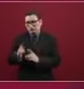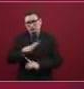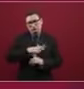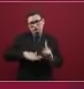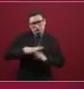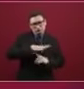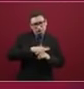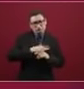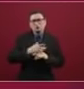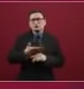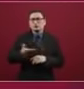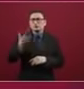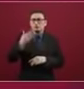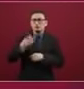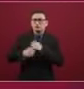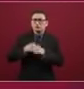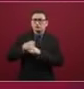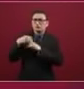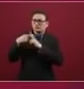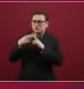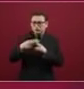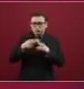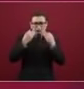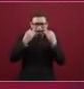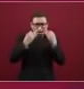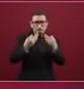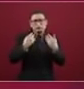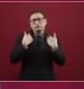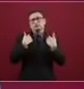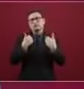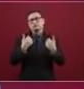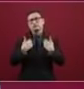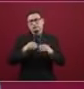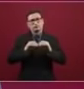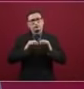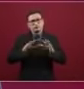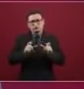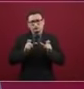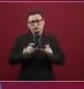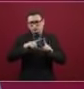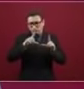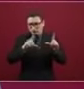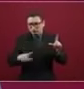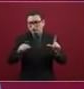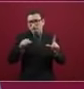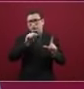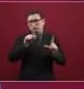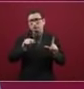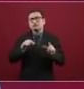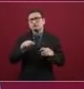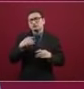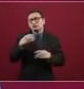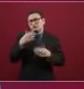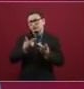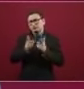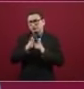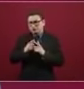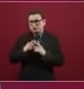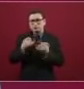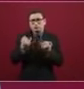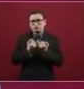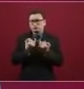últimos años, pues nos hace ver que también la Guardia Nacional empezará en